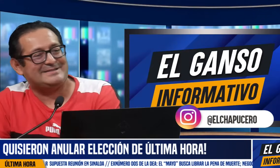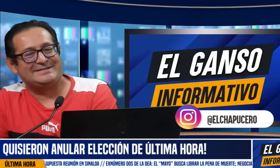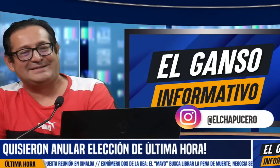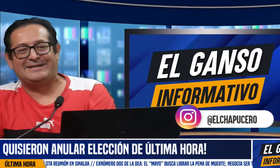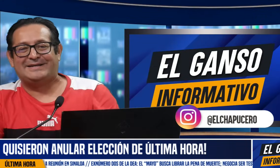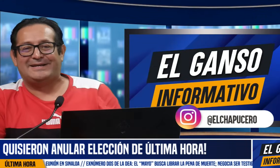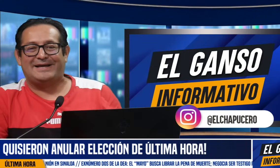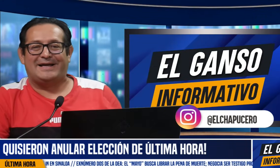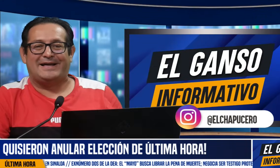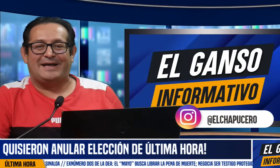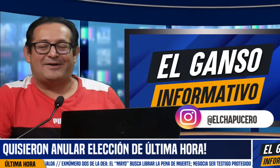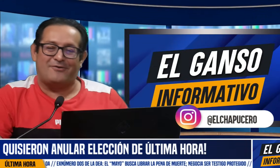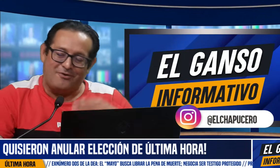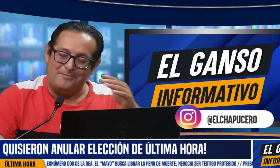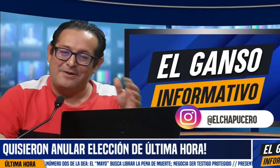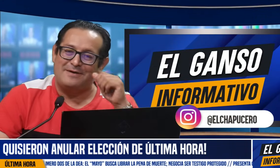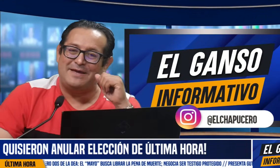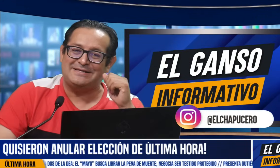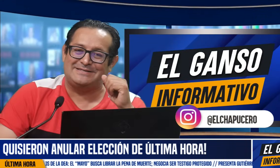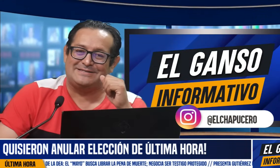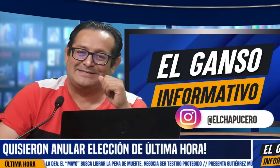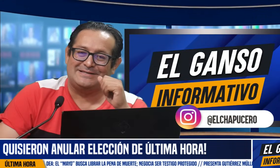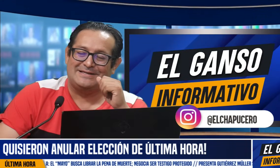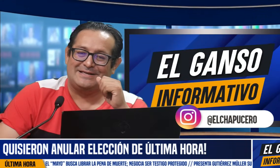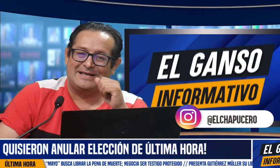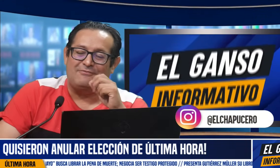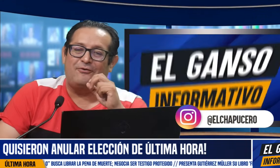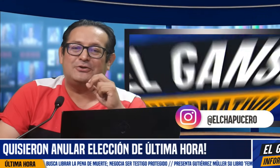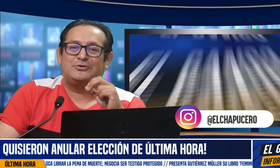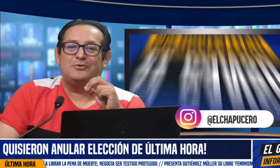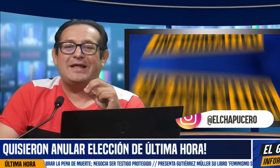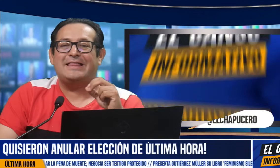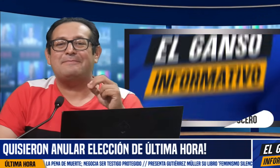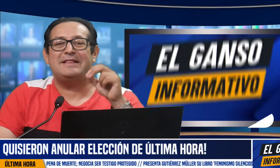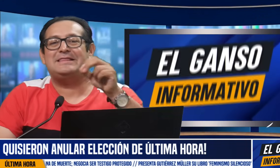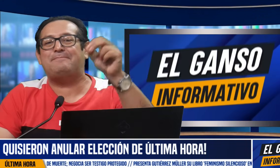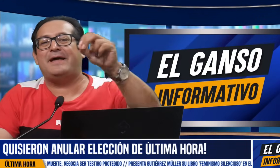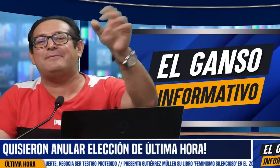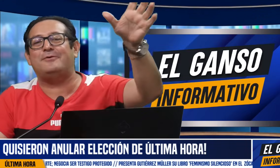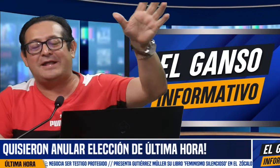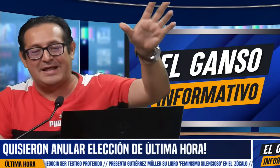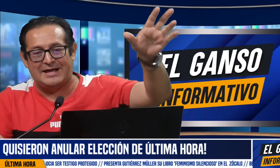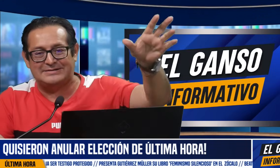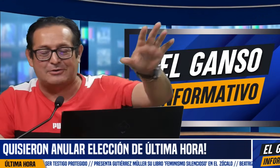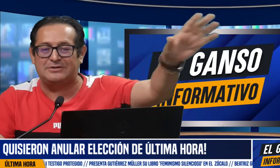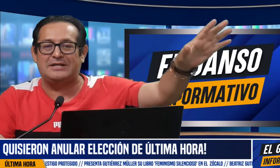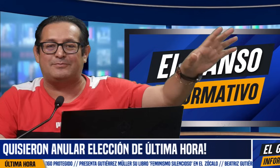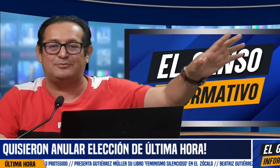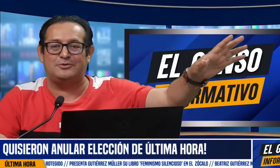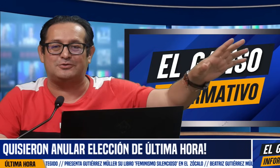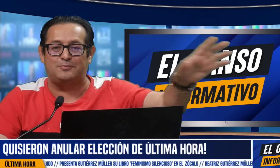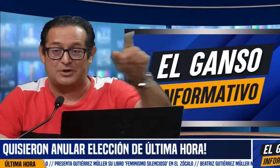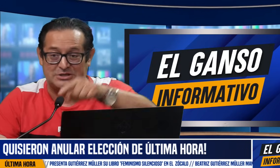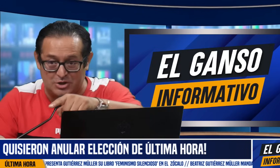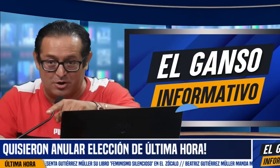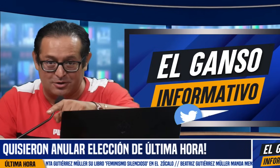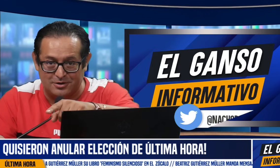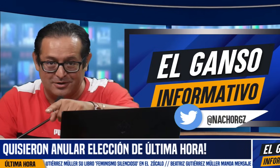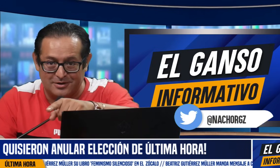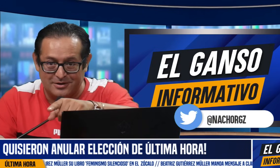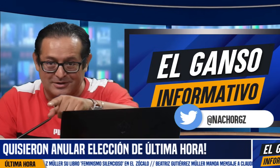ves? ¿Cómo la ves? Que afortunadamente para Morena sacó 30 puntos,